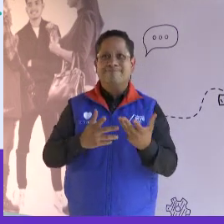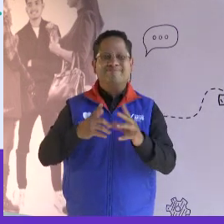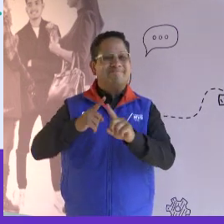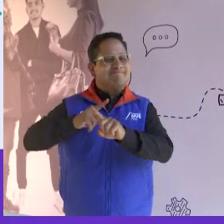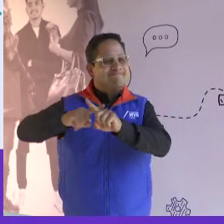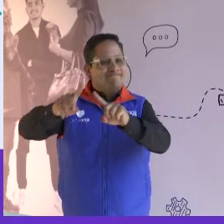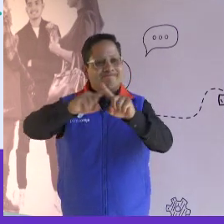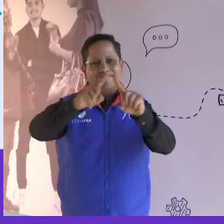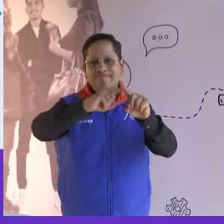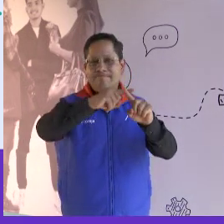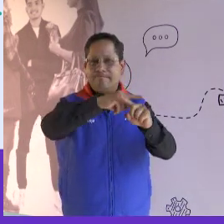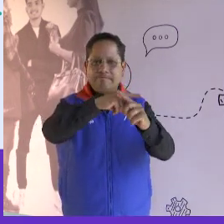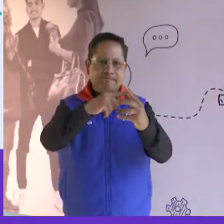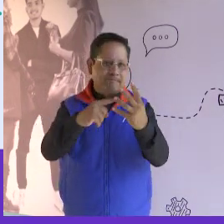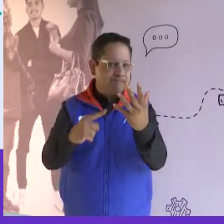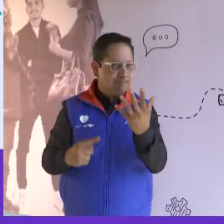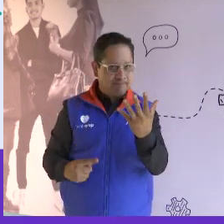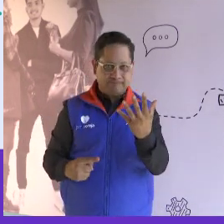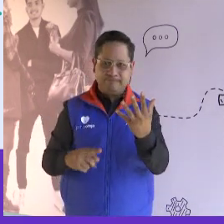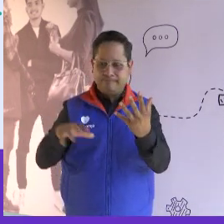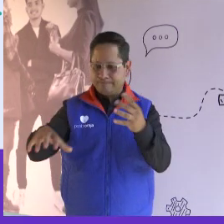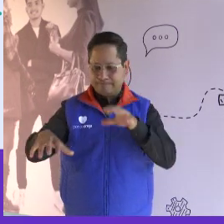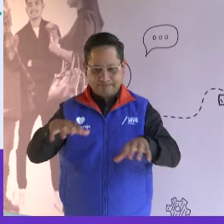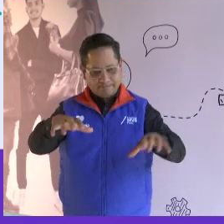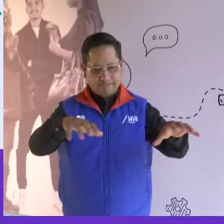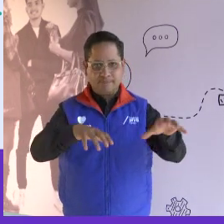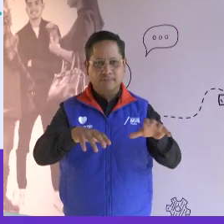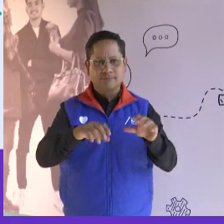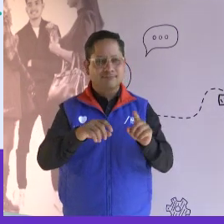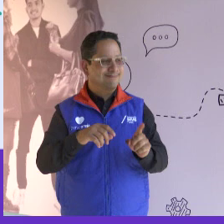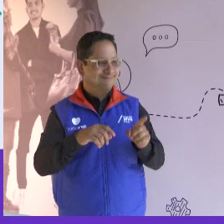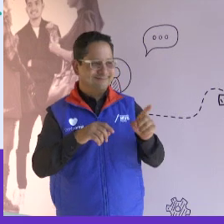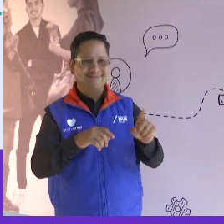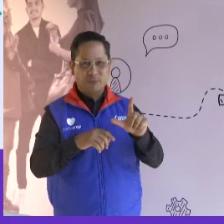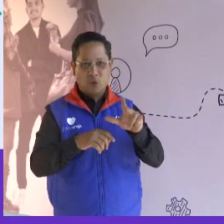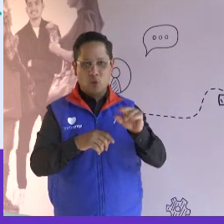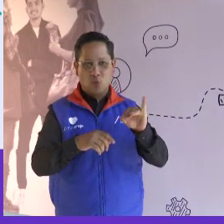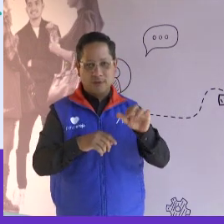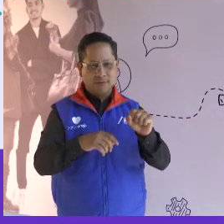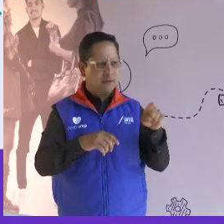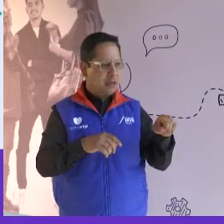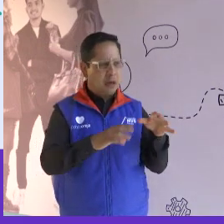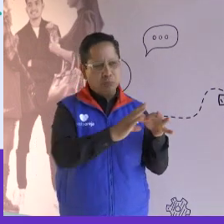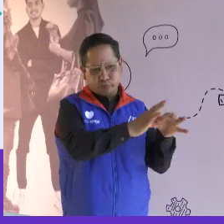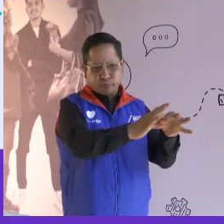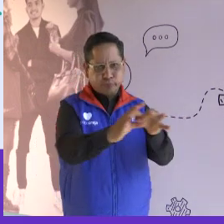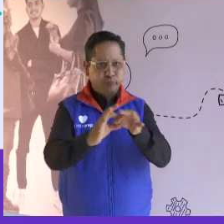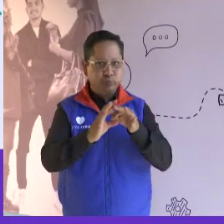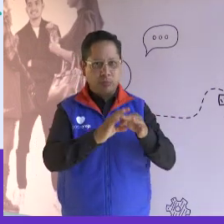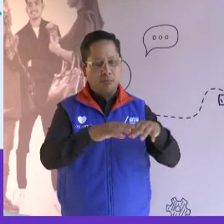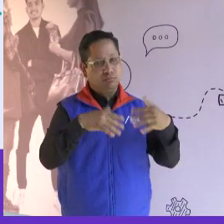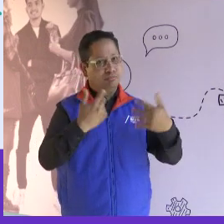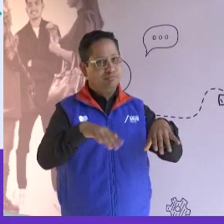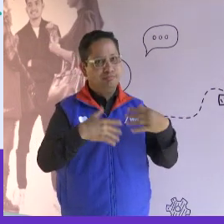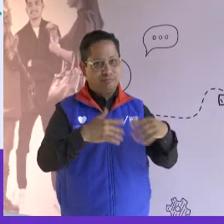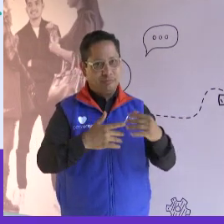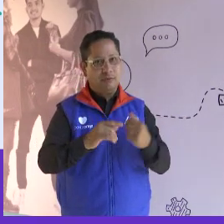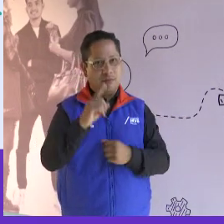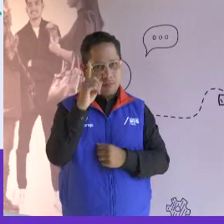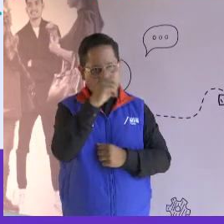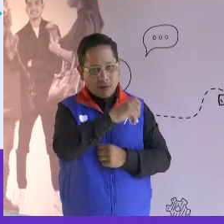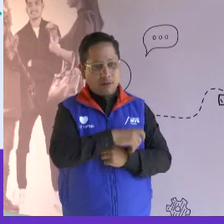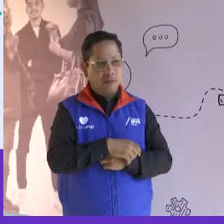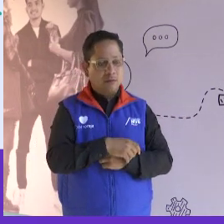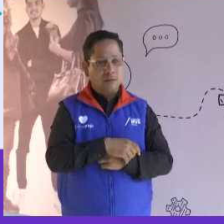no solo en la diversidad de sectores, ¿no? Aquí, por ejemplo, Luis pues colabora con diferentes sectores y eso es un reto en sí mismo, pero